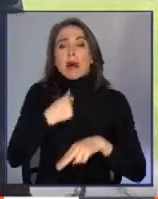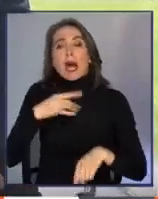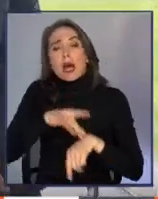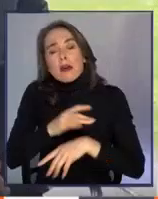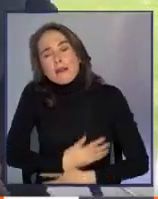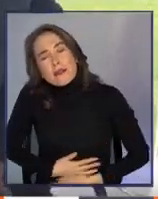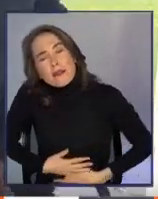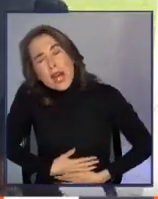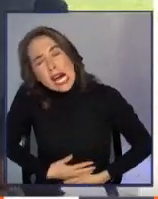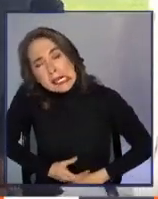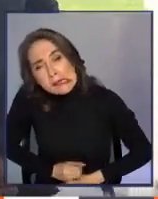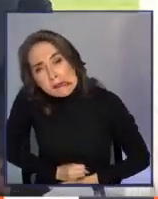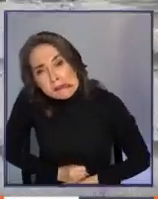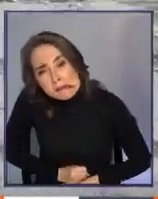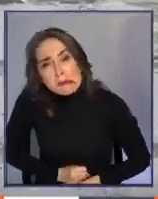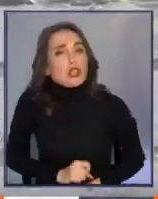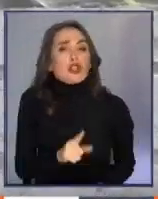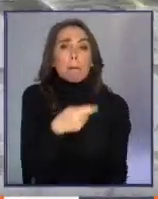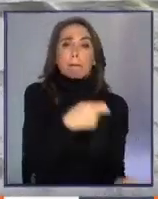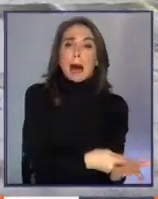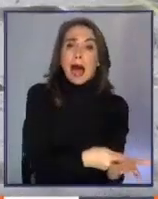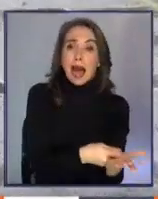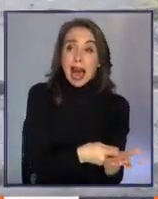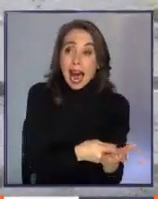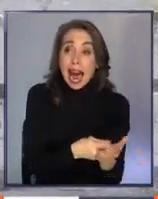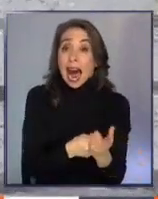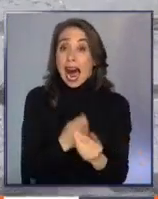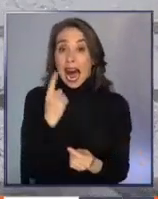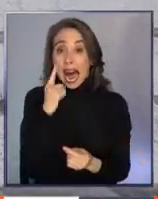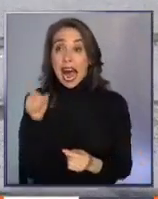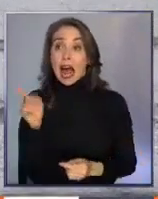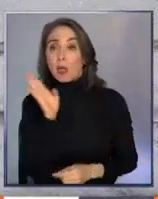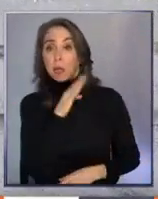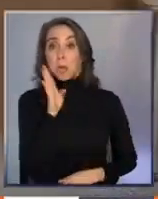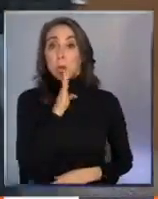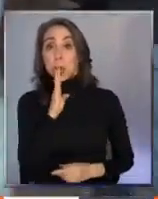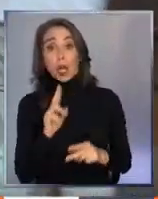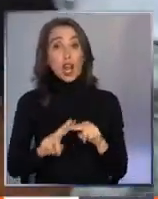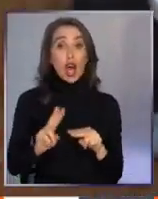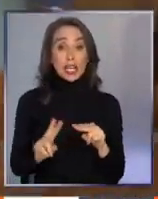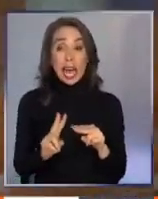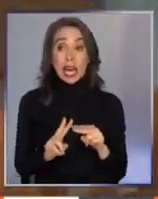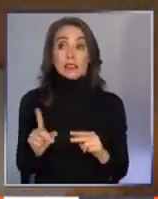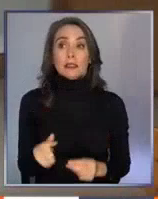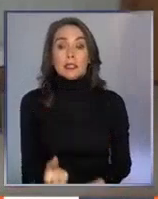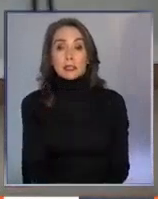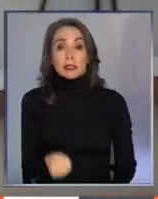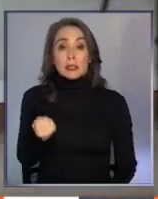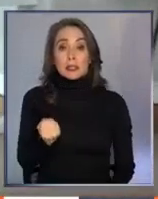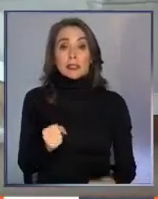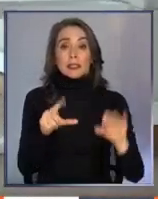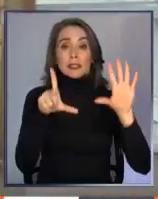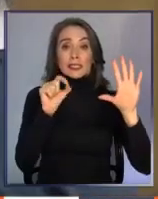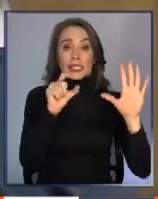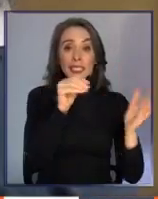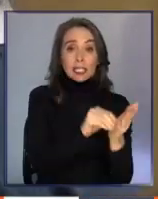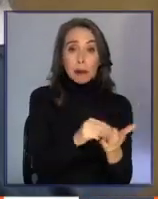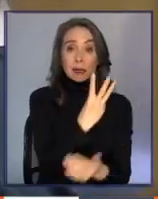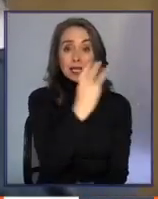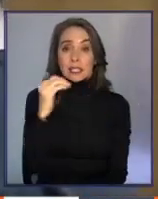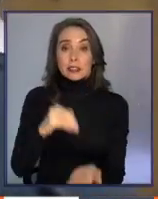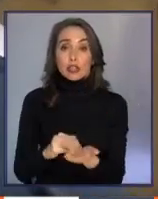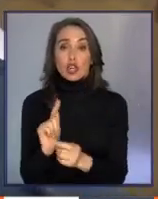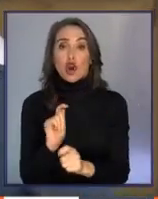del estómago. El asunto es que gracias a esta forma de actuar, este hombre se ha ahorrado entre 70 y 300 mil pesos